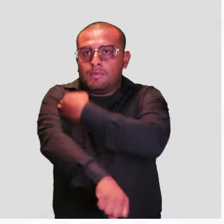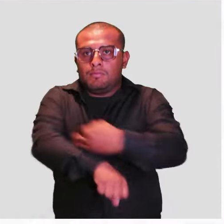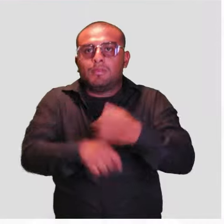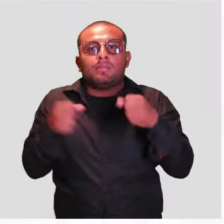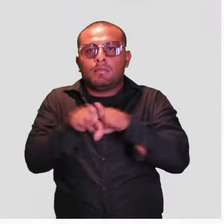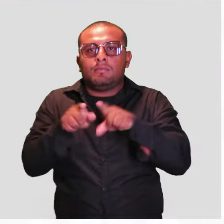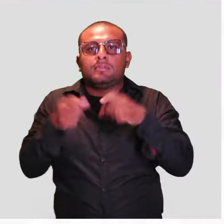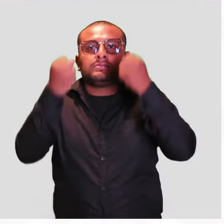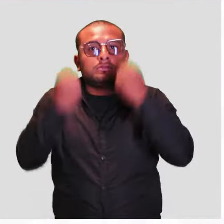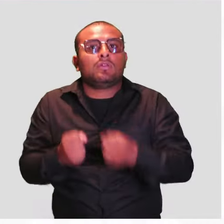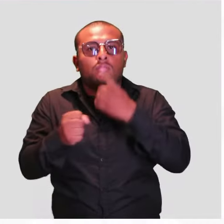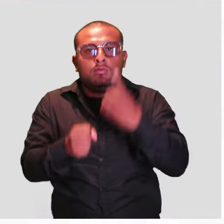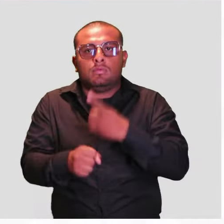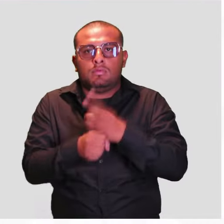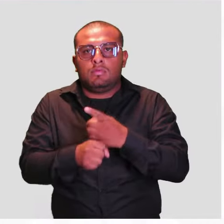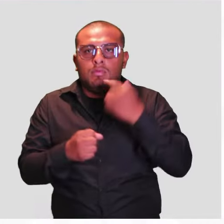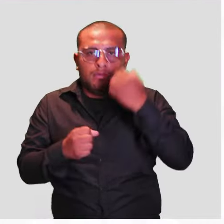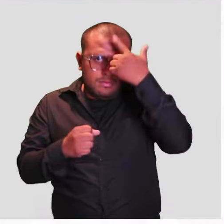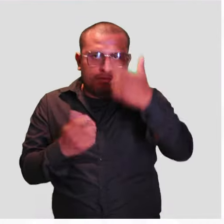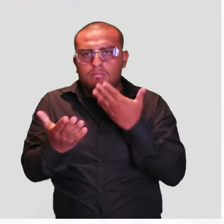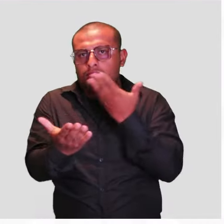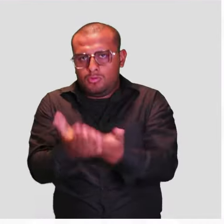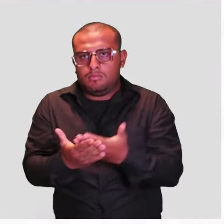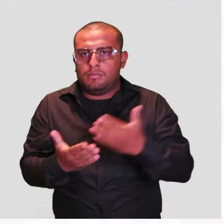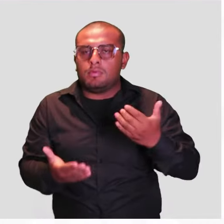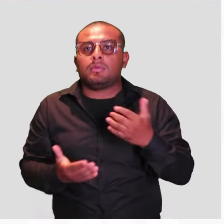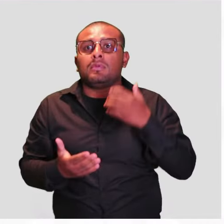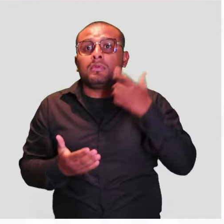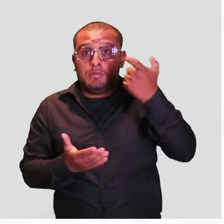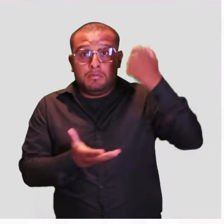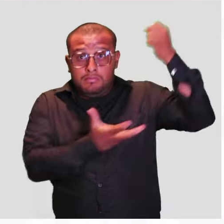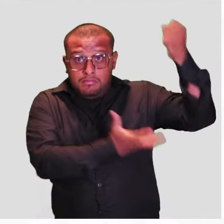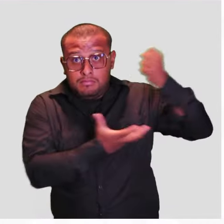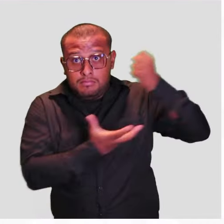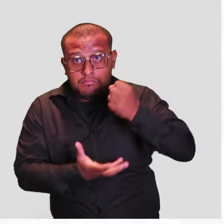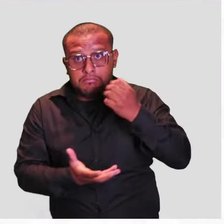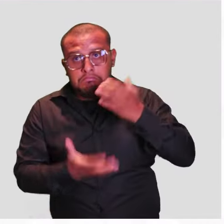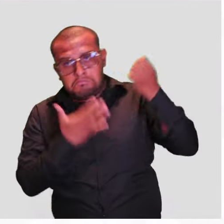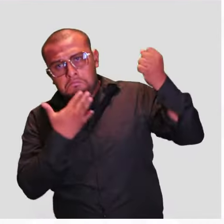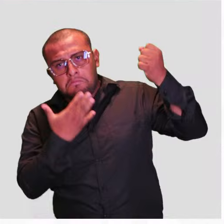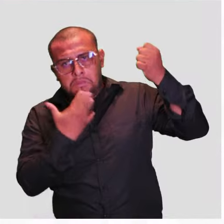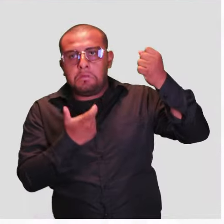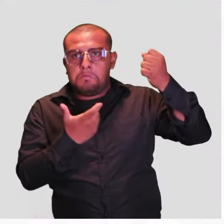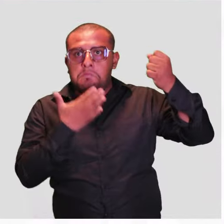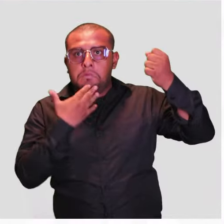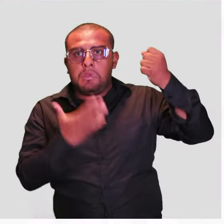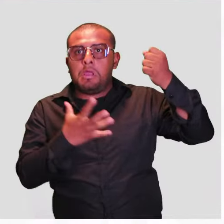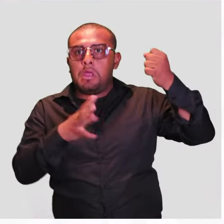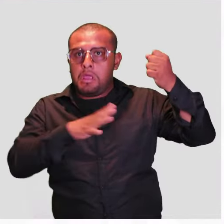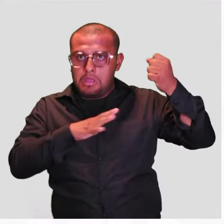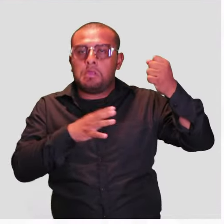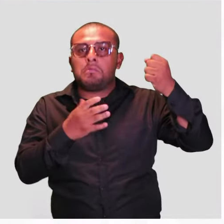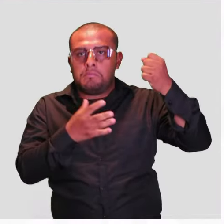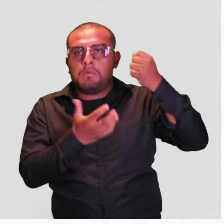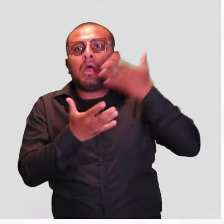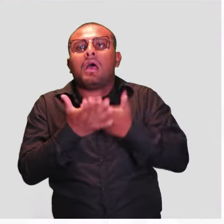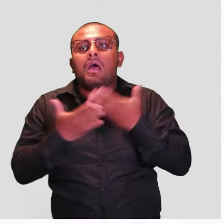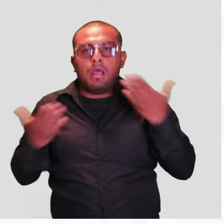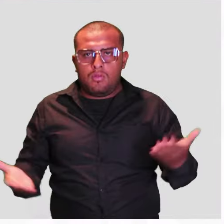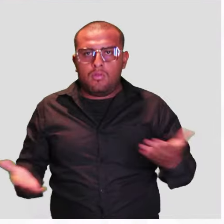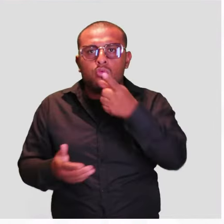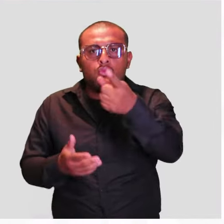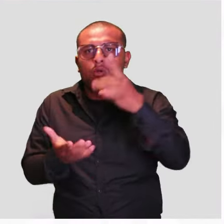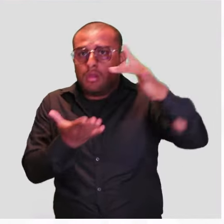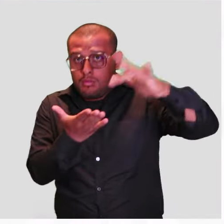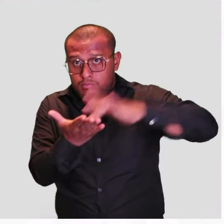nuestra propuesta. Las buenas finanzas que hoy tiene San Juan nos permiten comprometer aquí y ahora que en apoyo a tu economía ahora